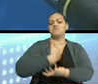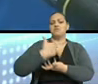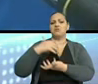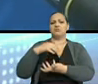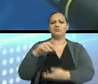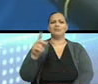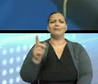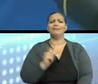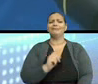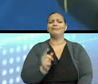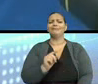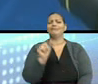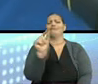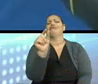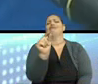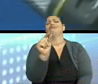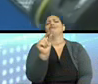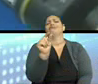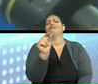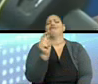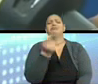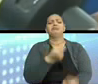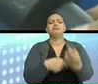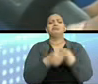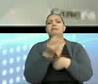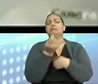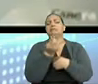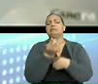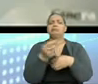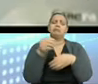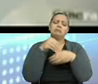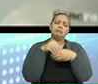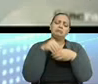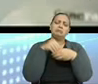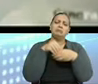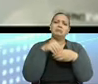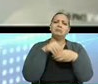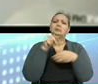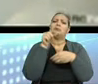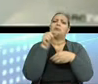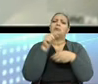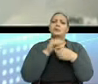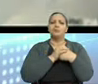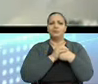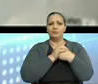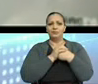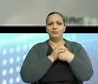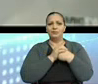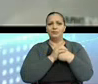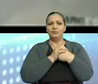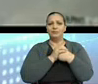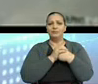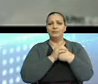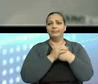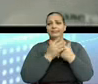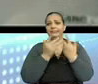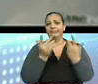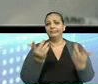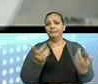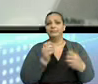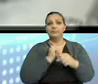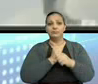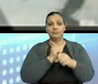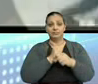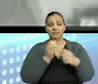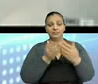Y para y arriesgando que se le dañe su leche, arriesgando que tienen que dejarla fiada. Arriesgando que los asalten. Y arriesgando que se los asalten y